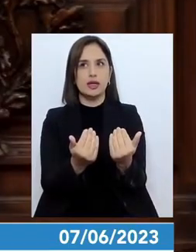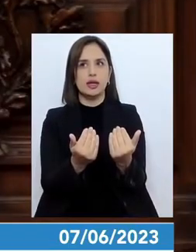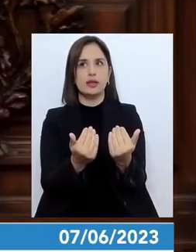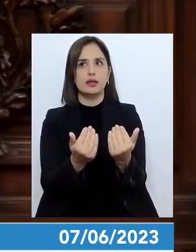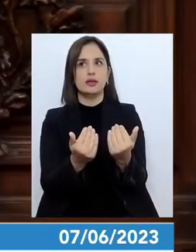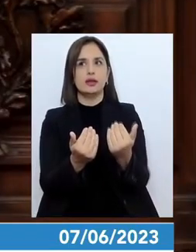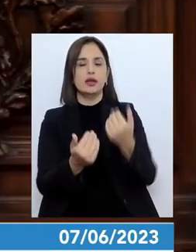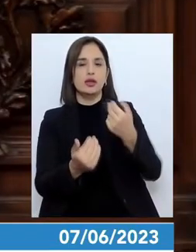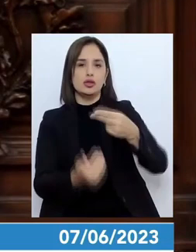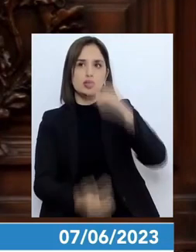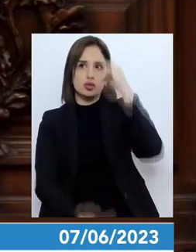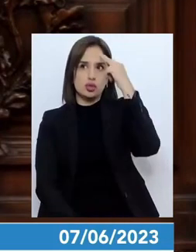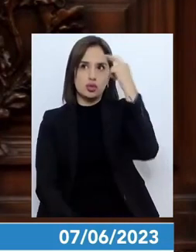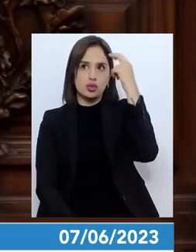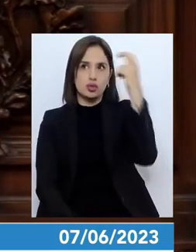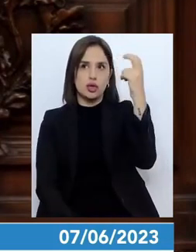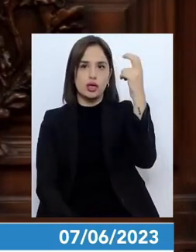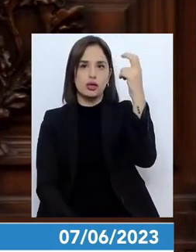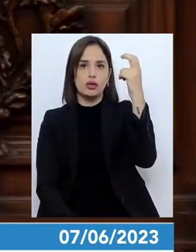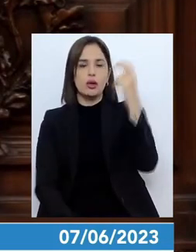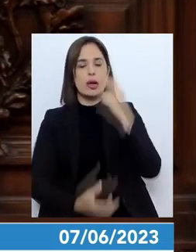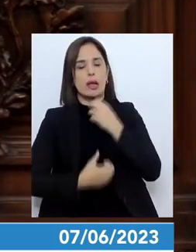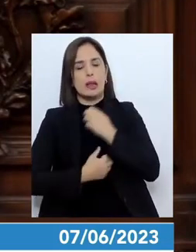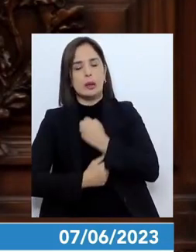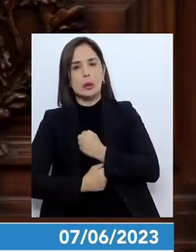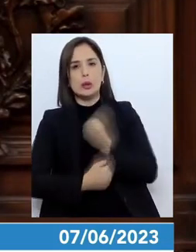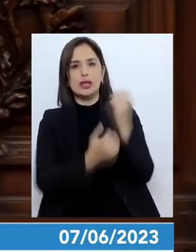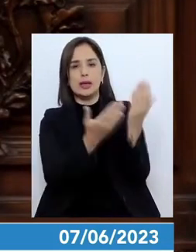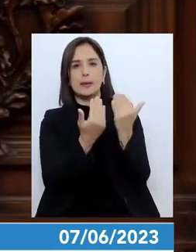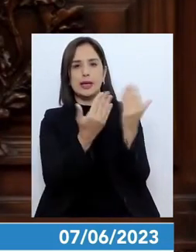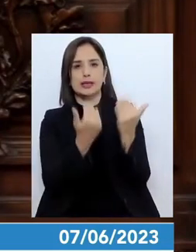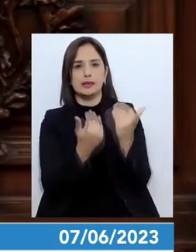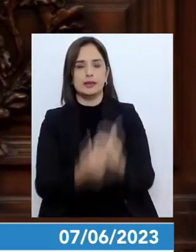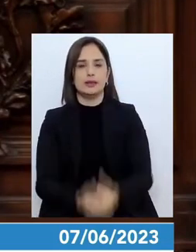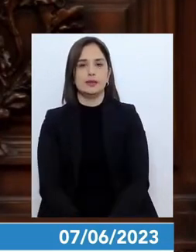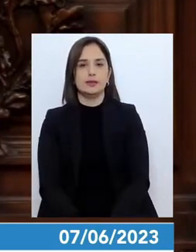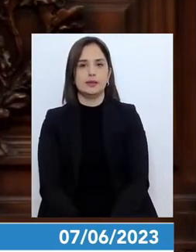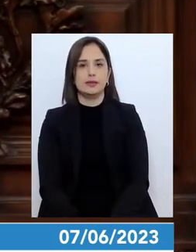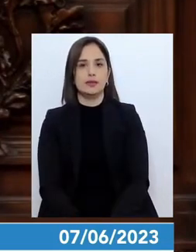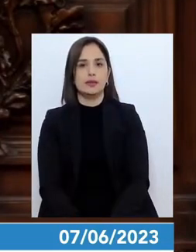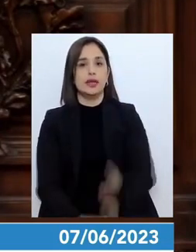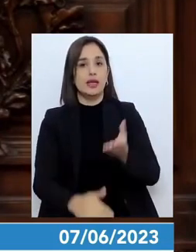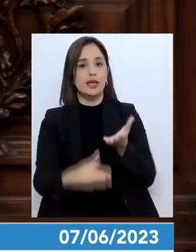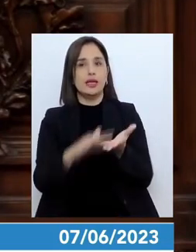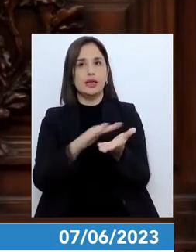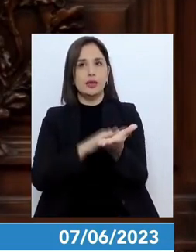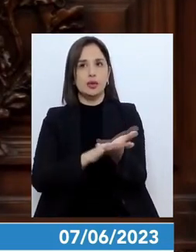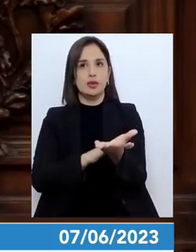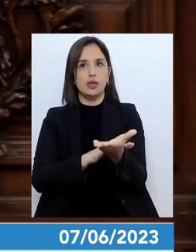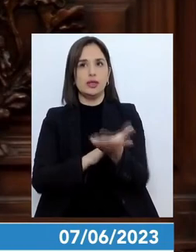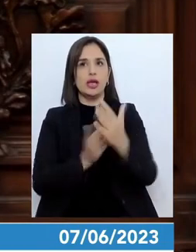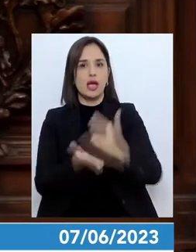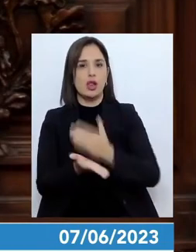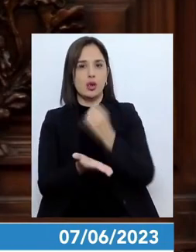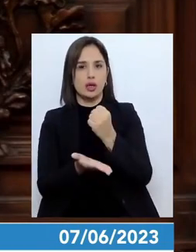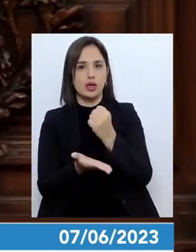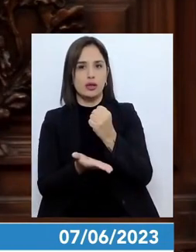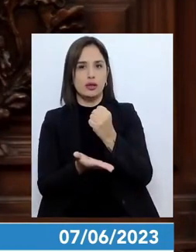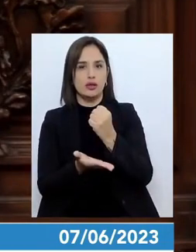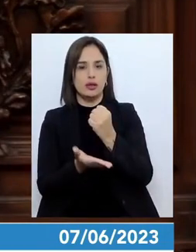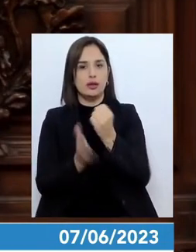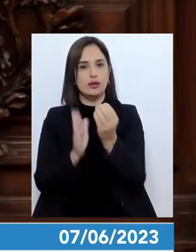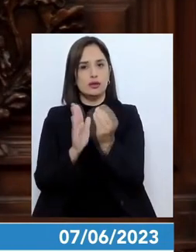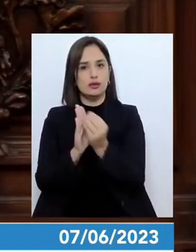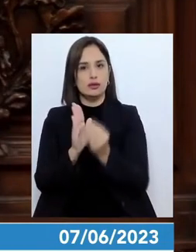sueños, en sus angustias y esperanzas, y que esta propuesta logre contenerlos